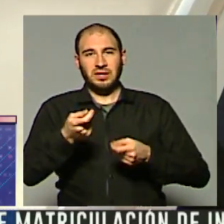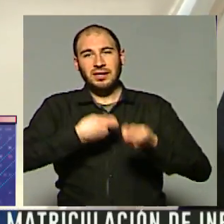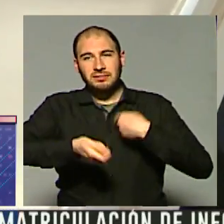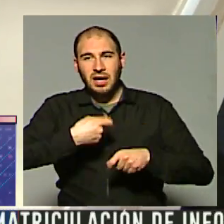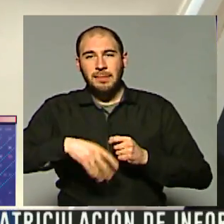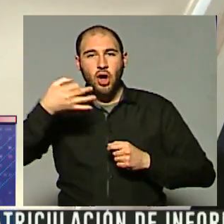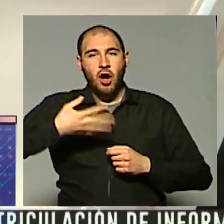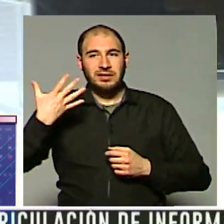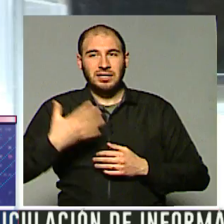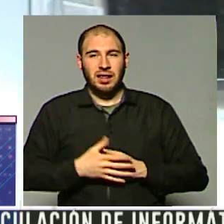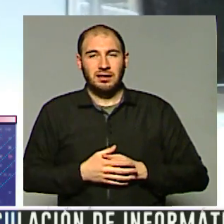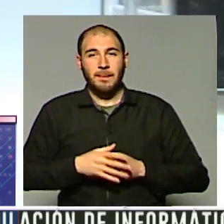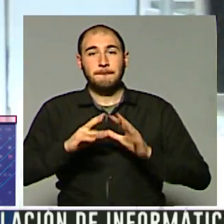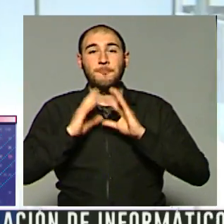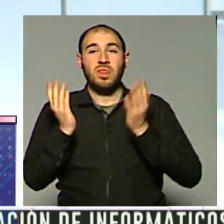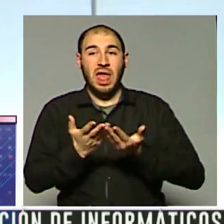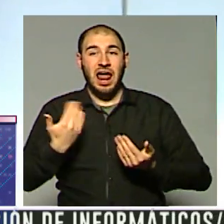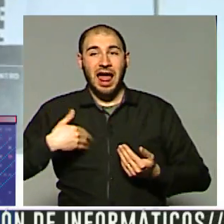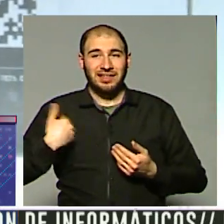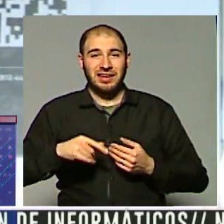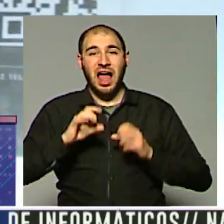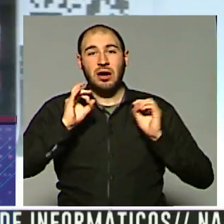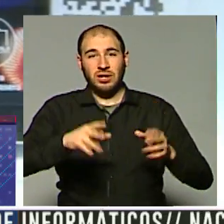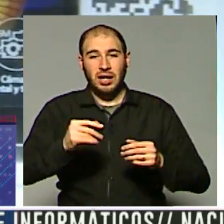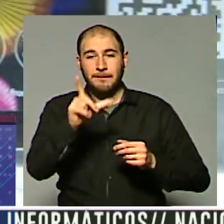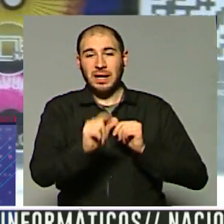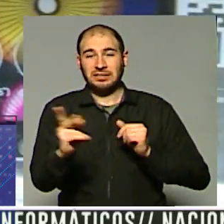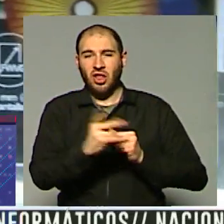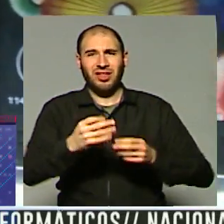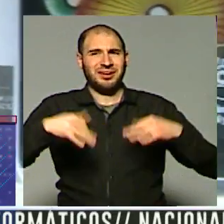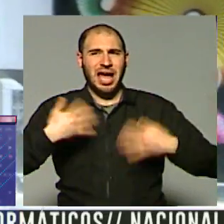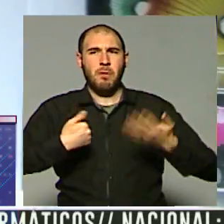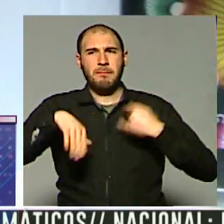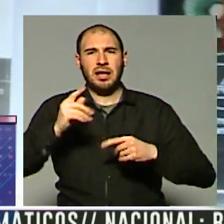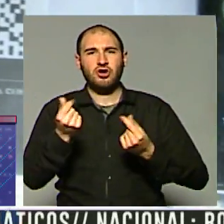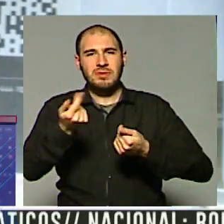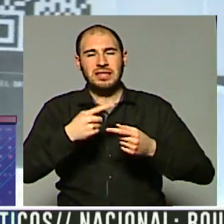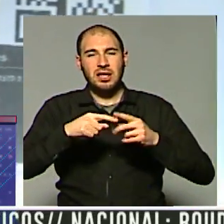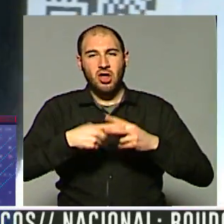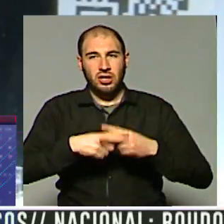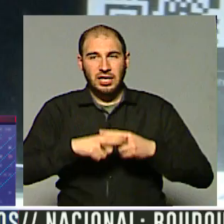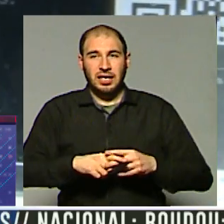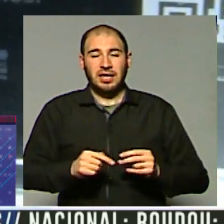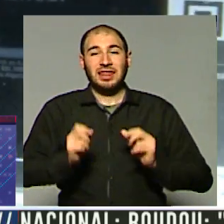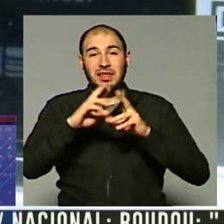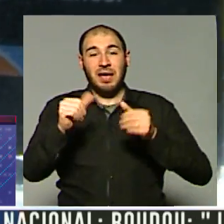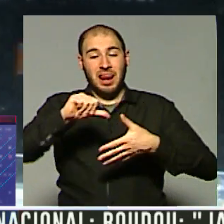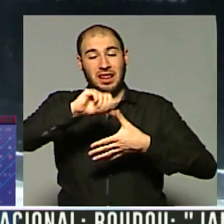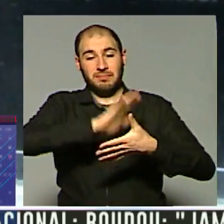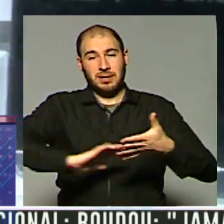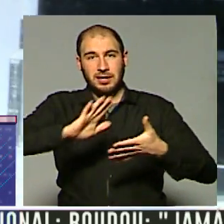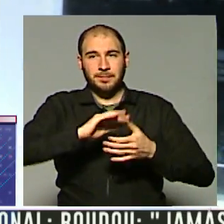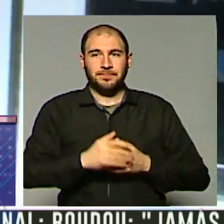cambio oficial, a nivel mundial, Argentina y Australia son los dos países más caros para comprar tecnología. Y a nivel